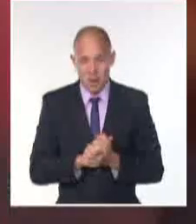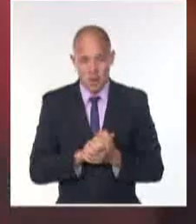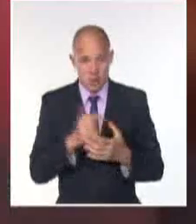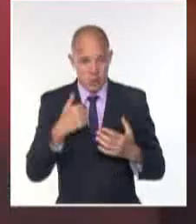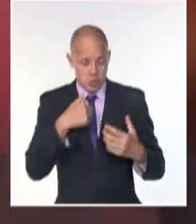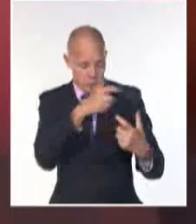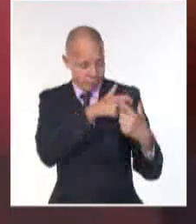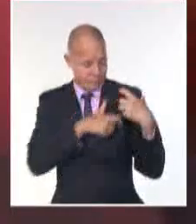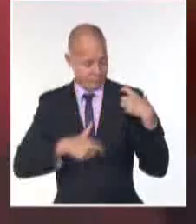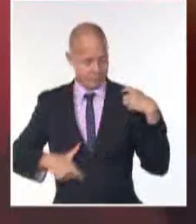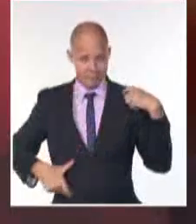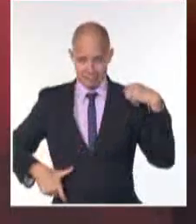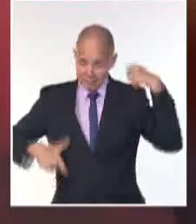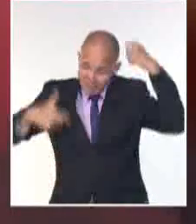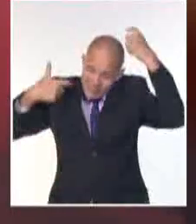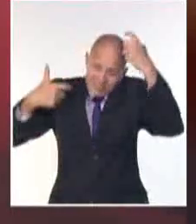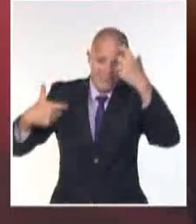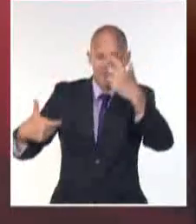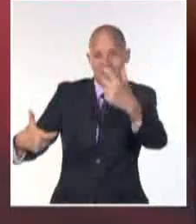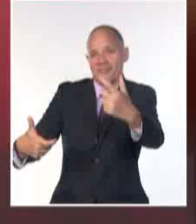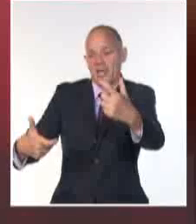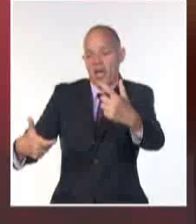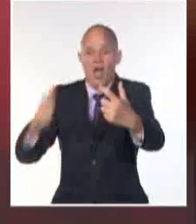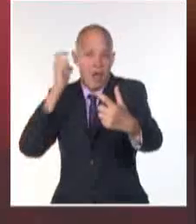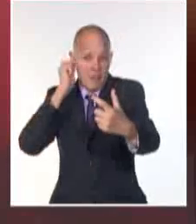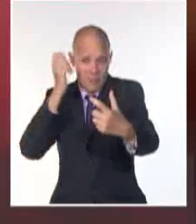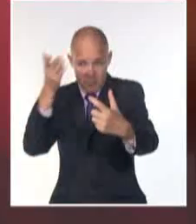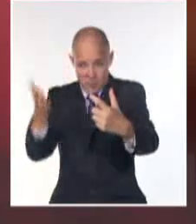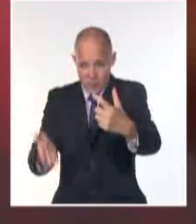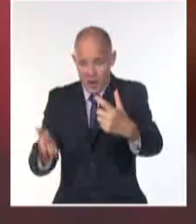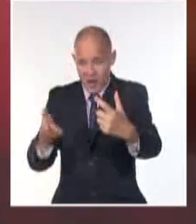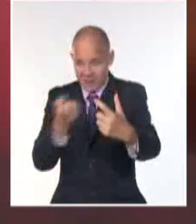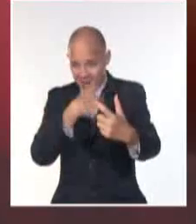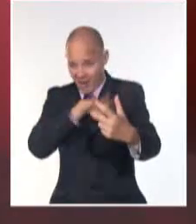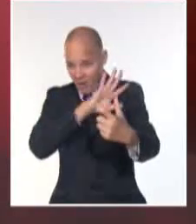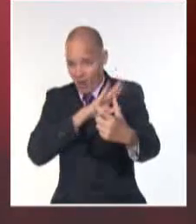banda a Claudia Misión